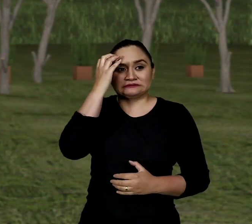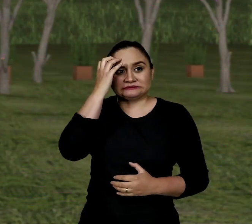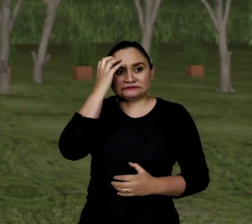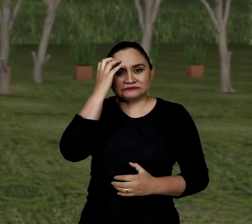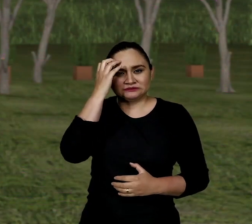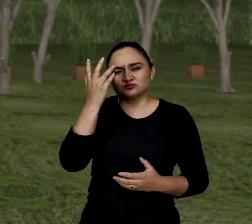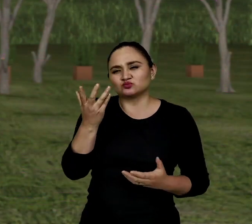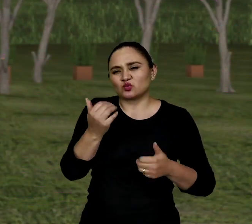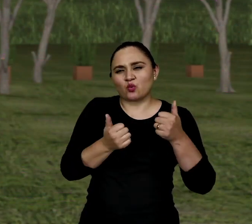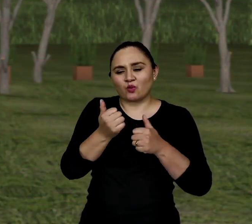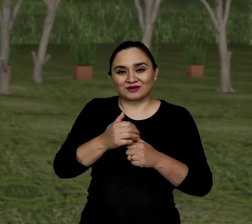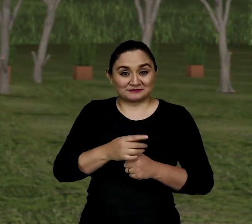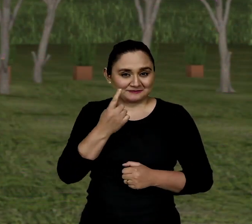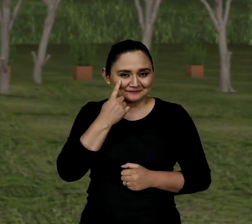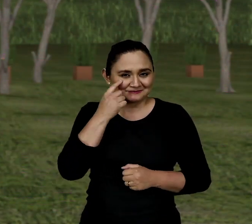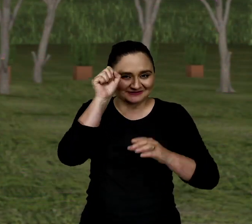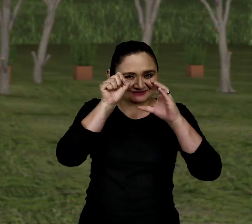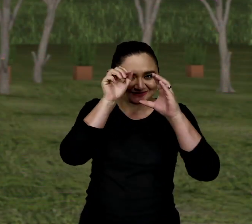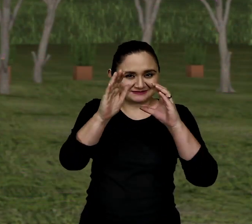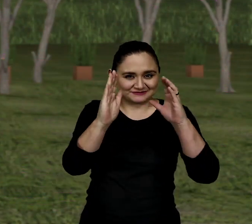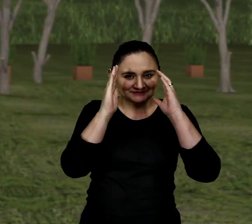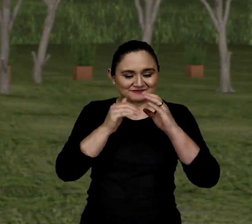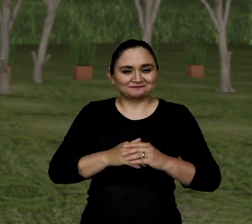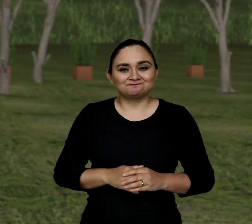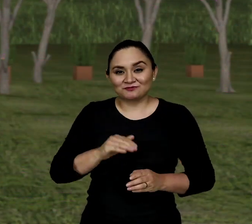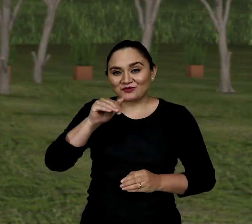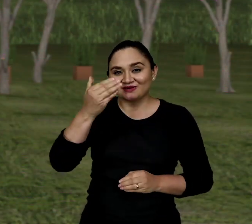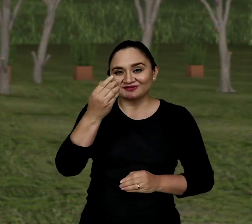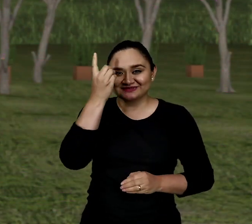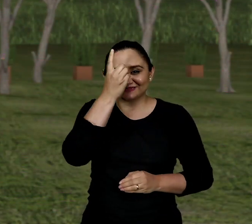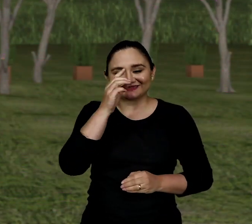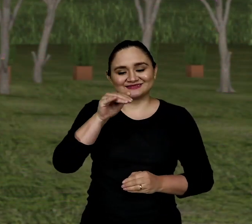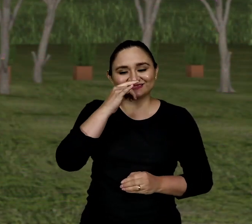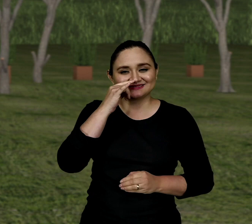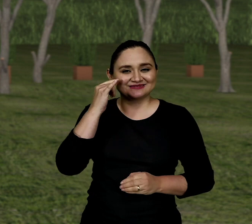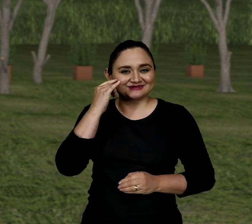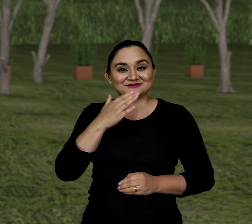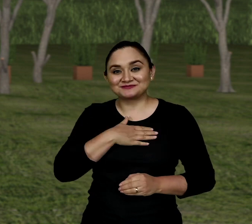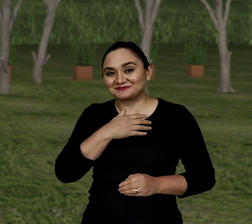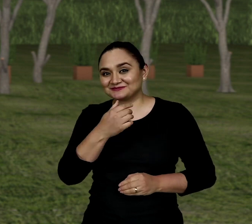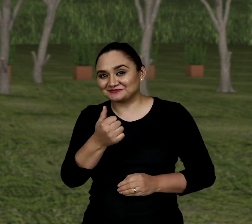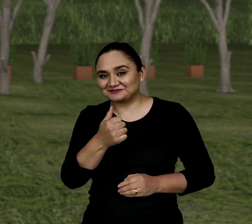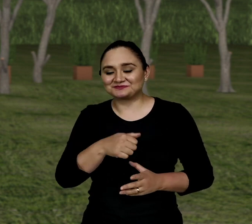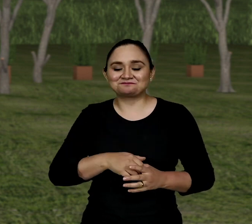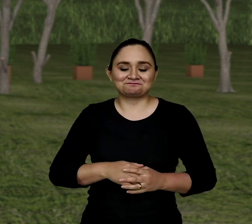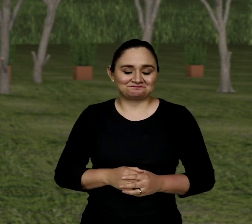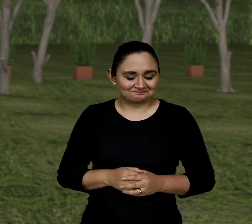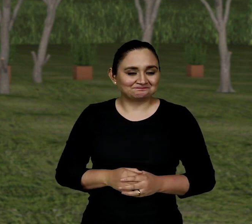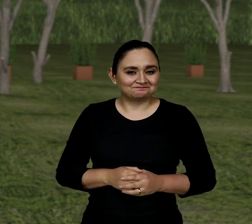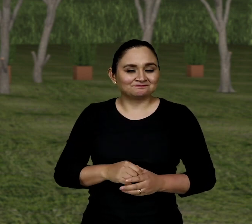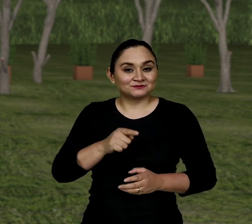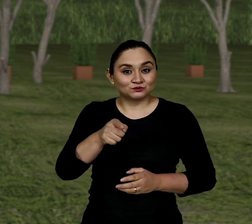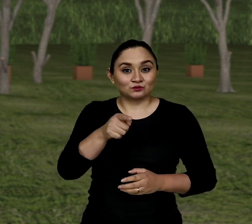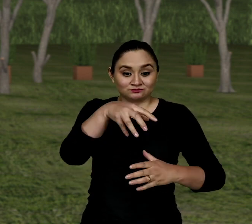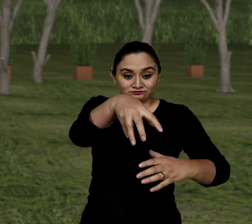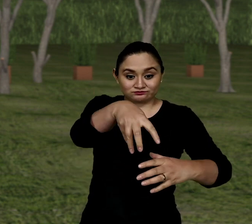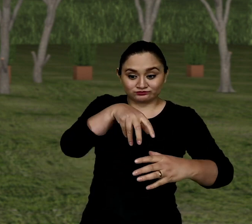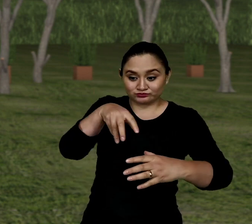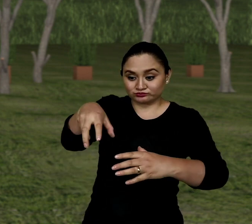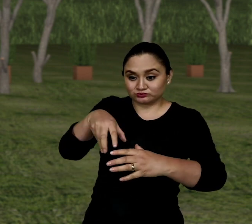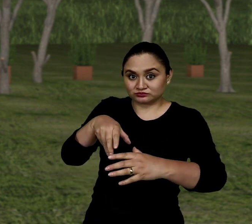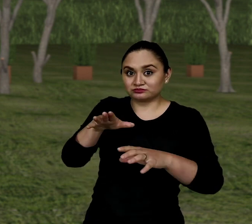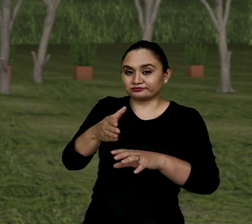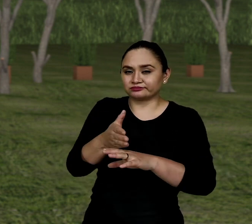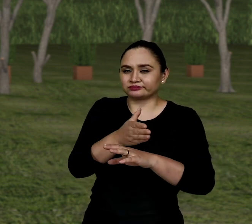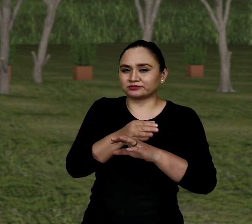profe Diana? Chicas y chicos, ¿cómo están? Al momento de cosechar es importante tratar las plantas de la huerta con paciencia